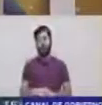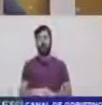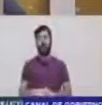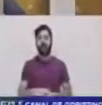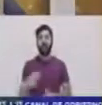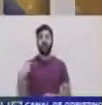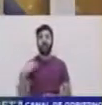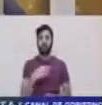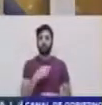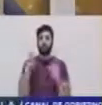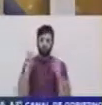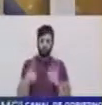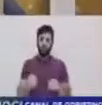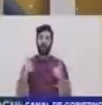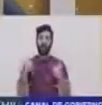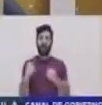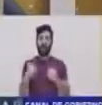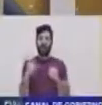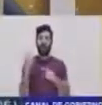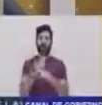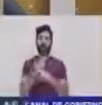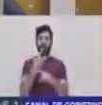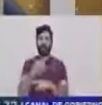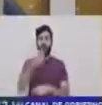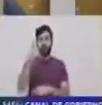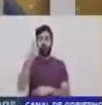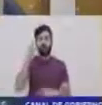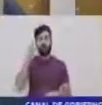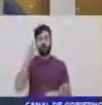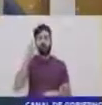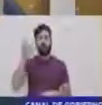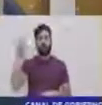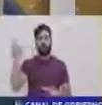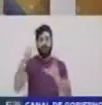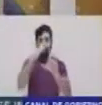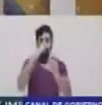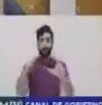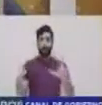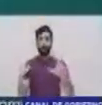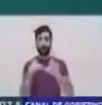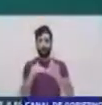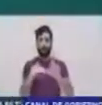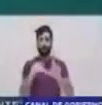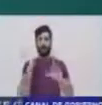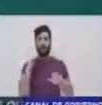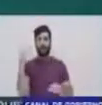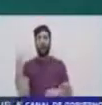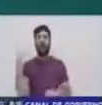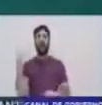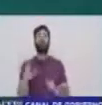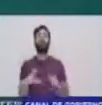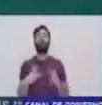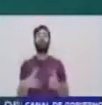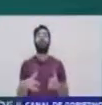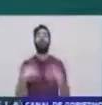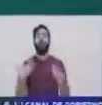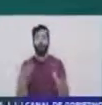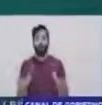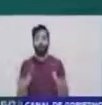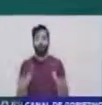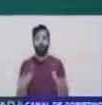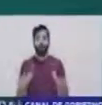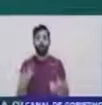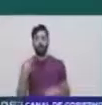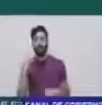famoso de la matemática, el teorema de Pitágoras. Y diríamos así: el cuadrado de la hipotenusa